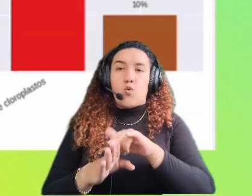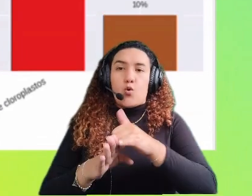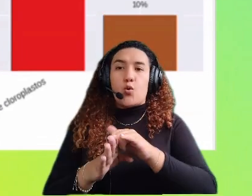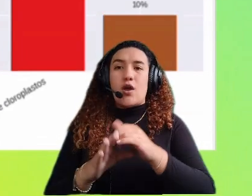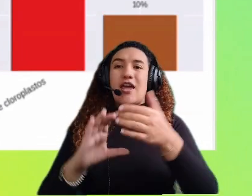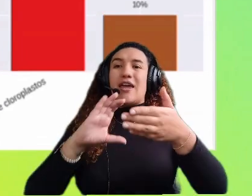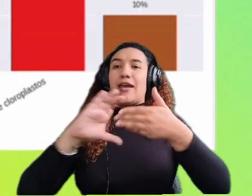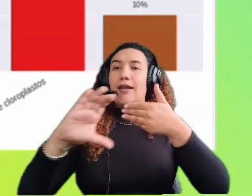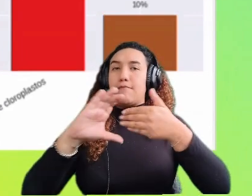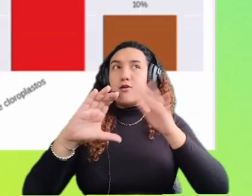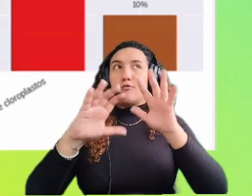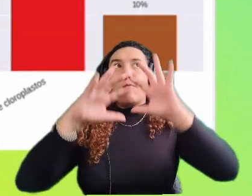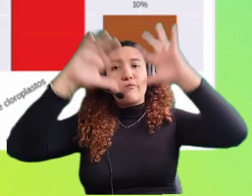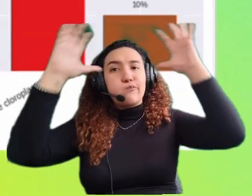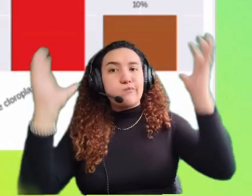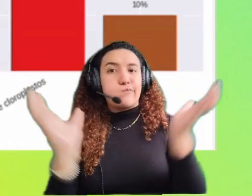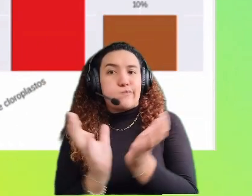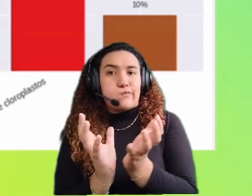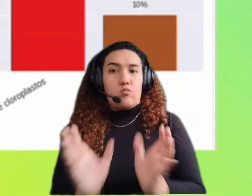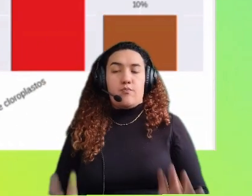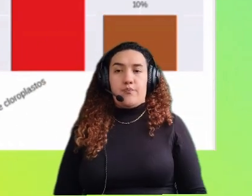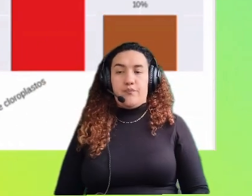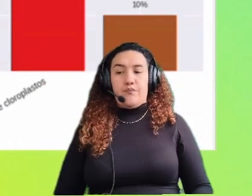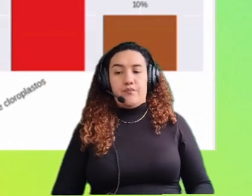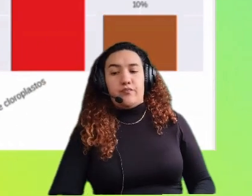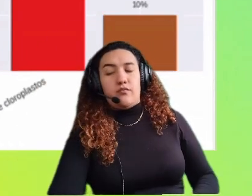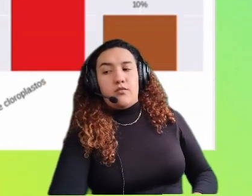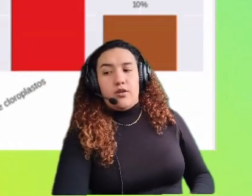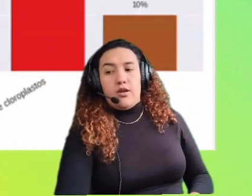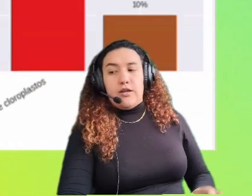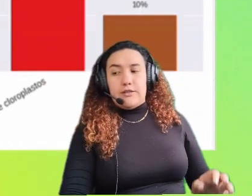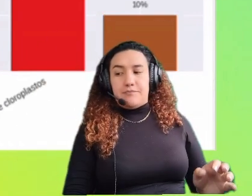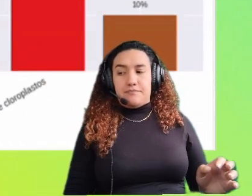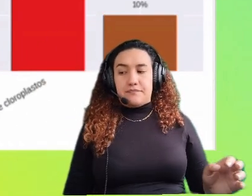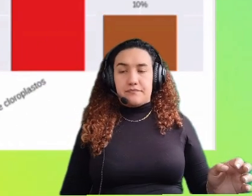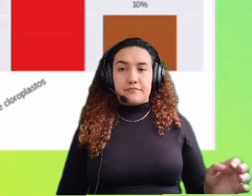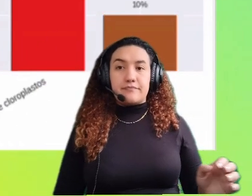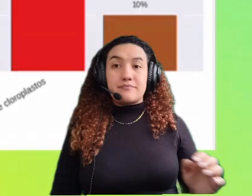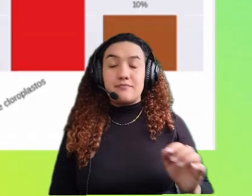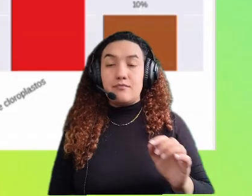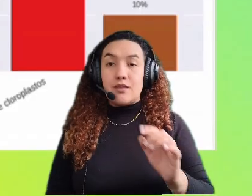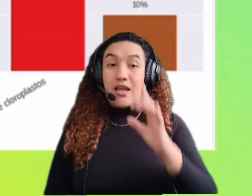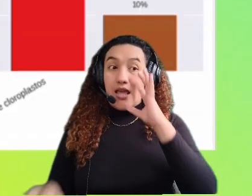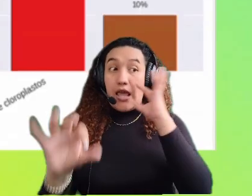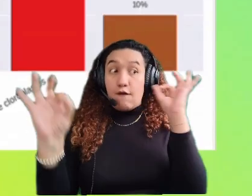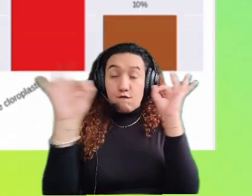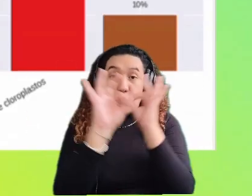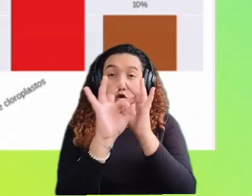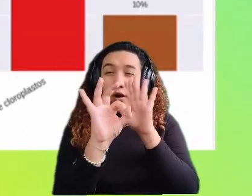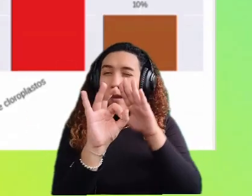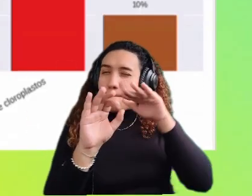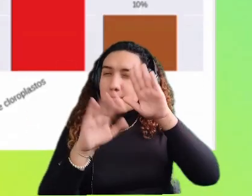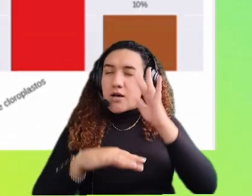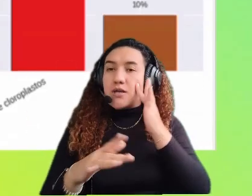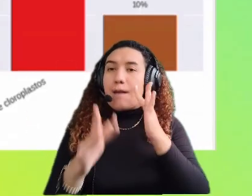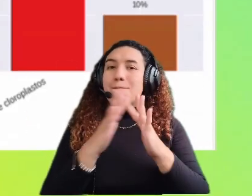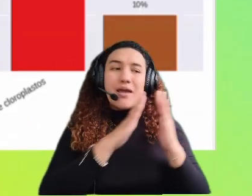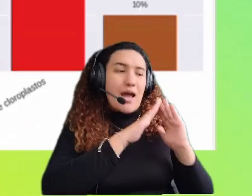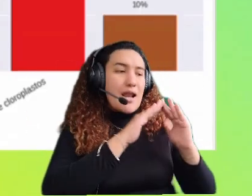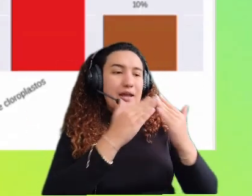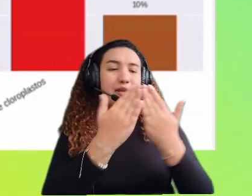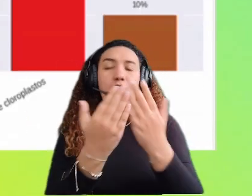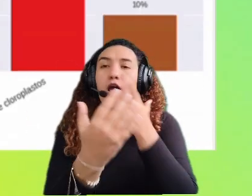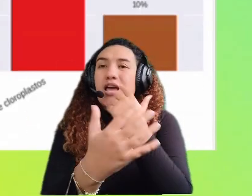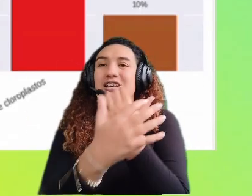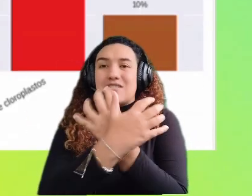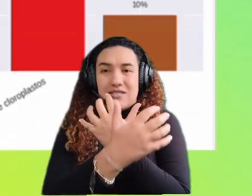clima a nivel, pues, globalmente. Este enfoque se basa exclusivamente en literatura